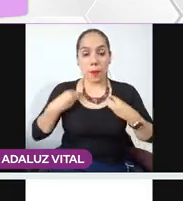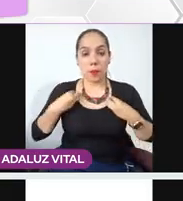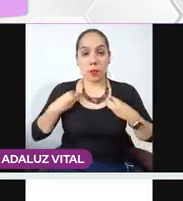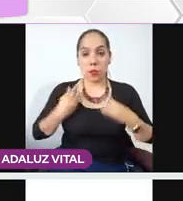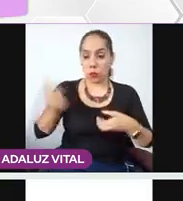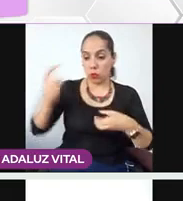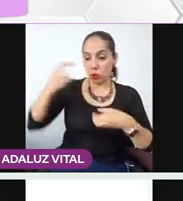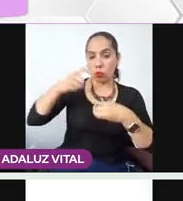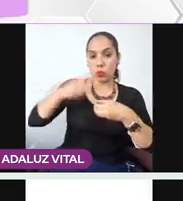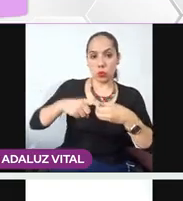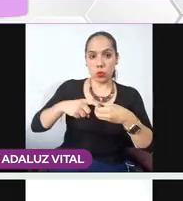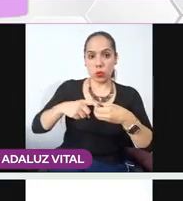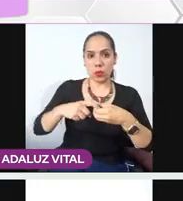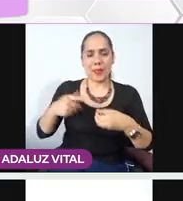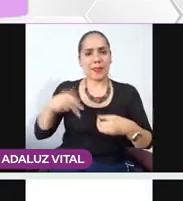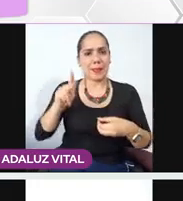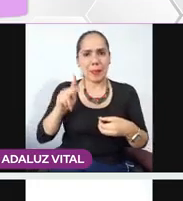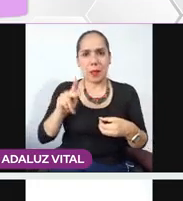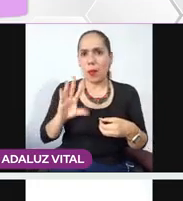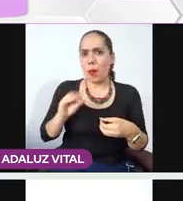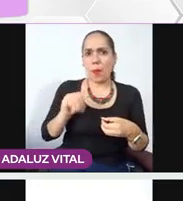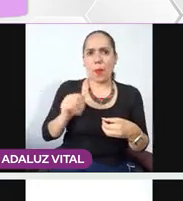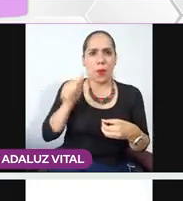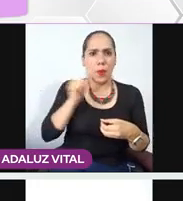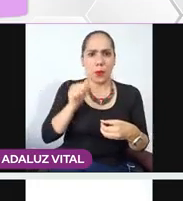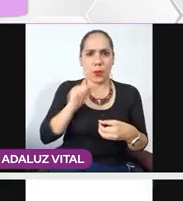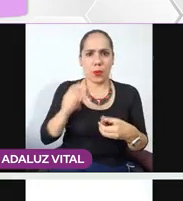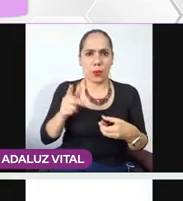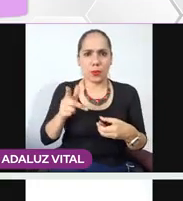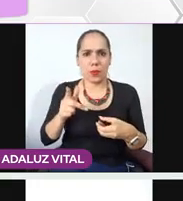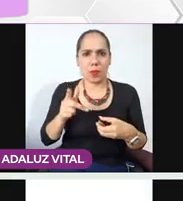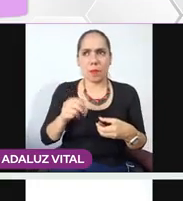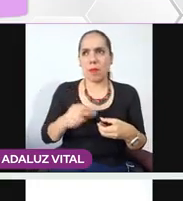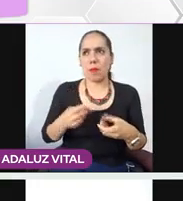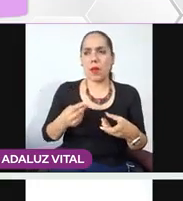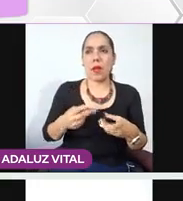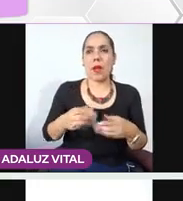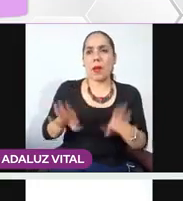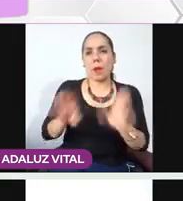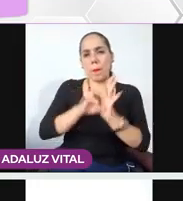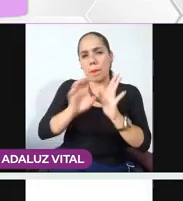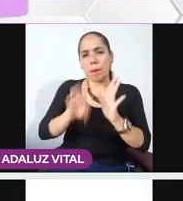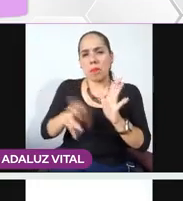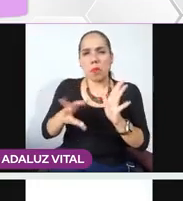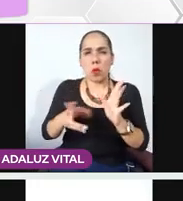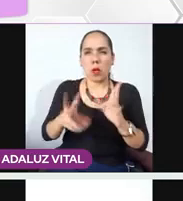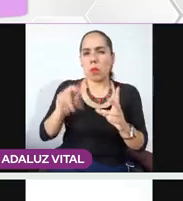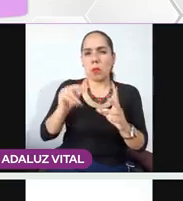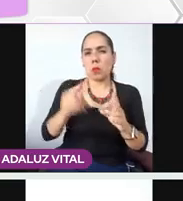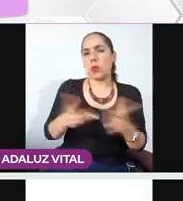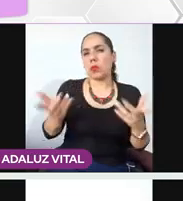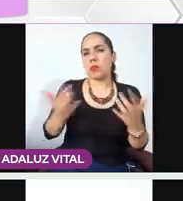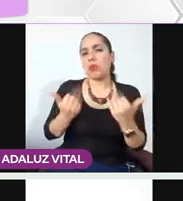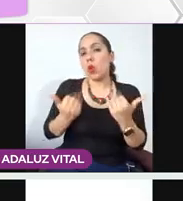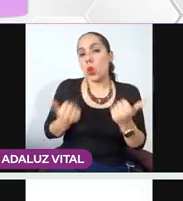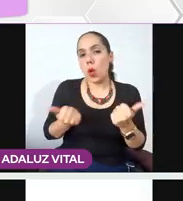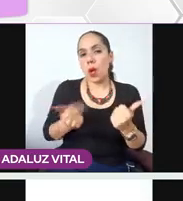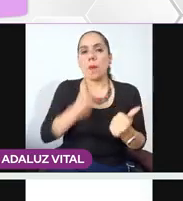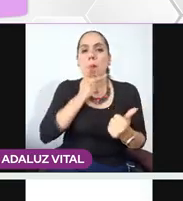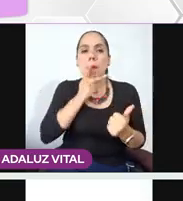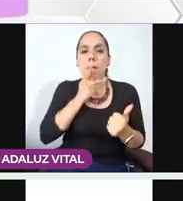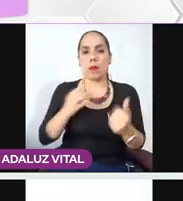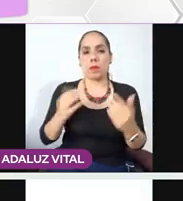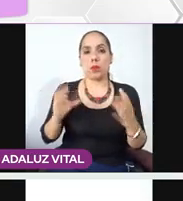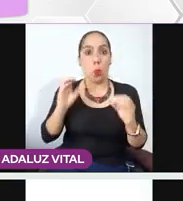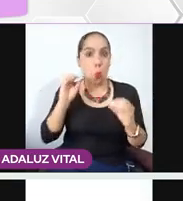eso quiere decir que un niño se va a hacer infuncional o no va a tener una estructura psíquica o emocional